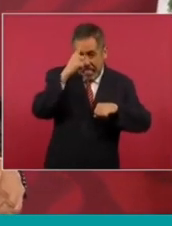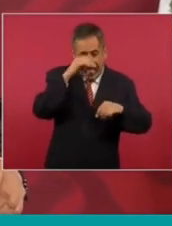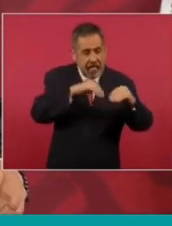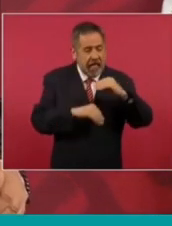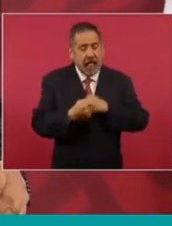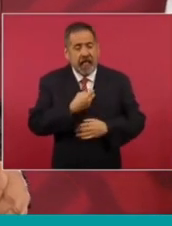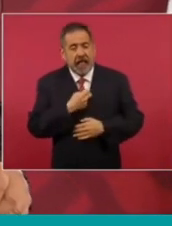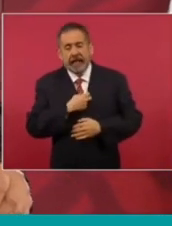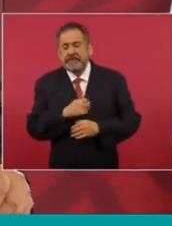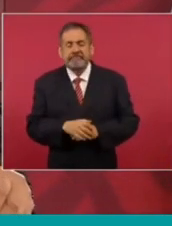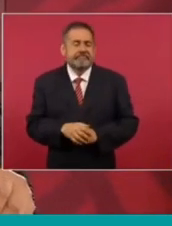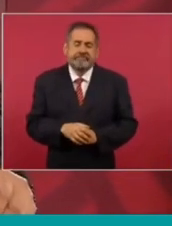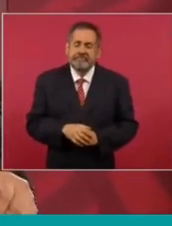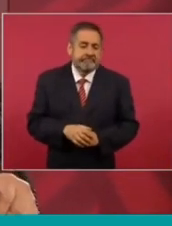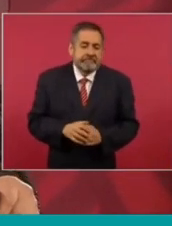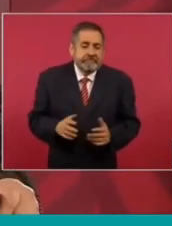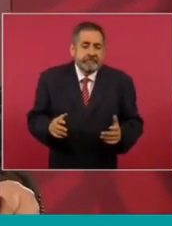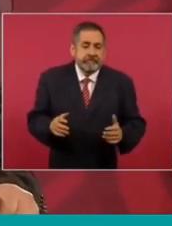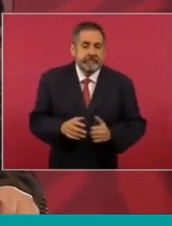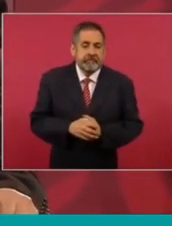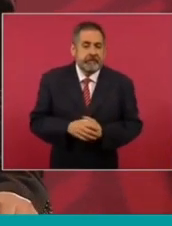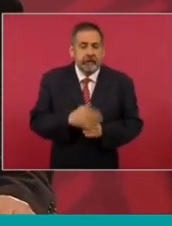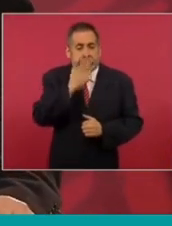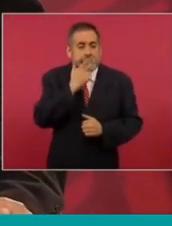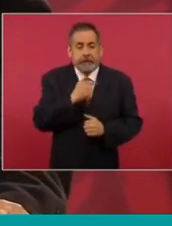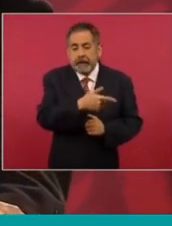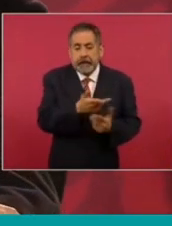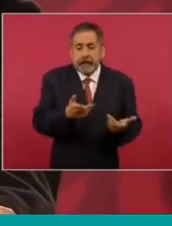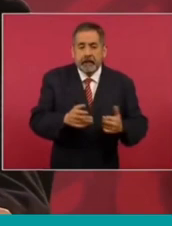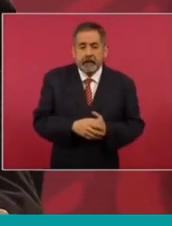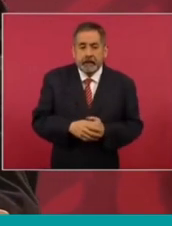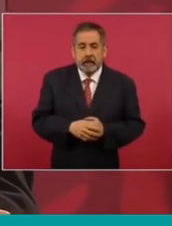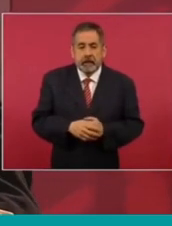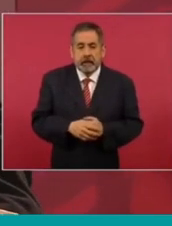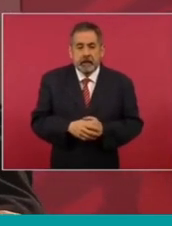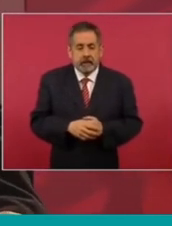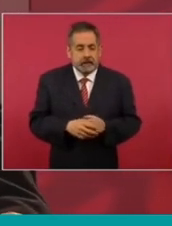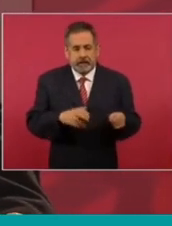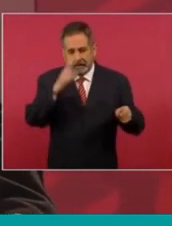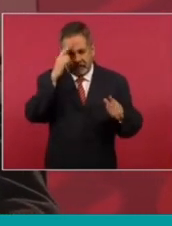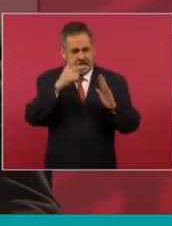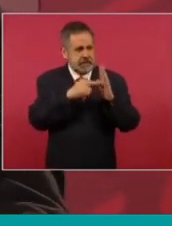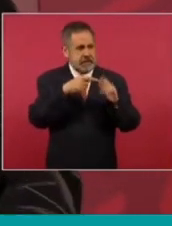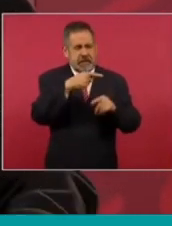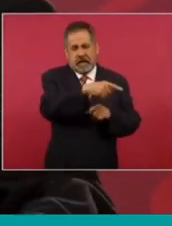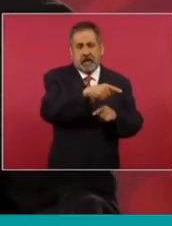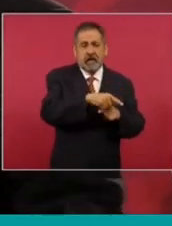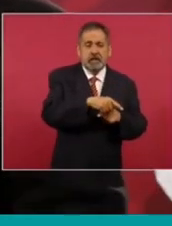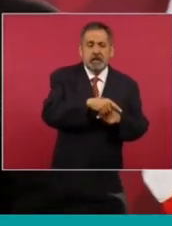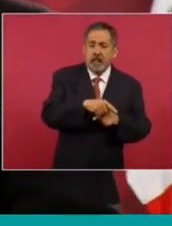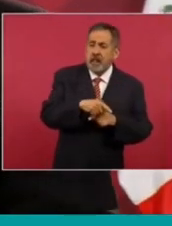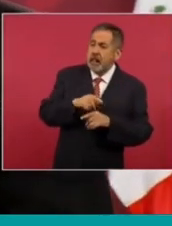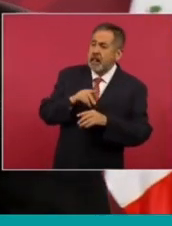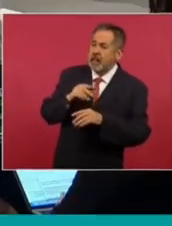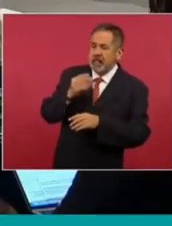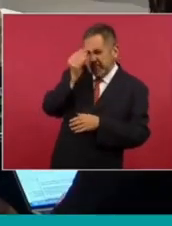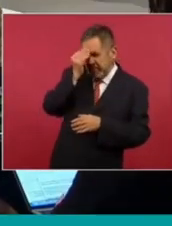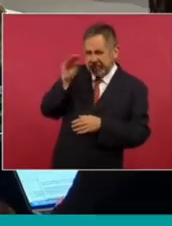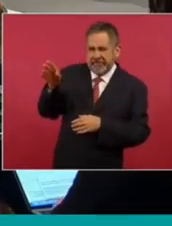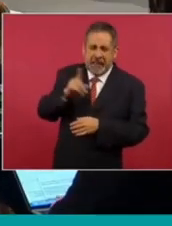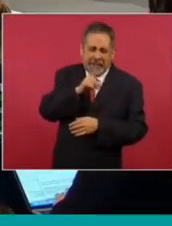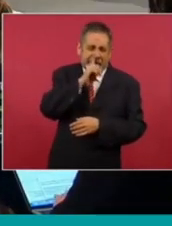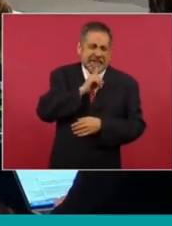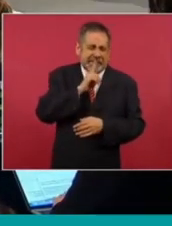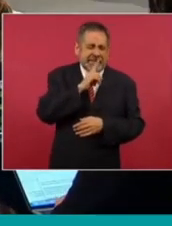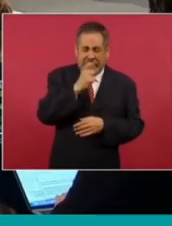Ya ni siquiera funciona la máxima esa de Lampa del periodismo,